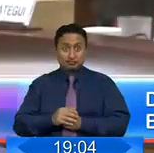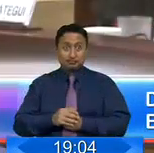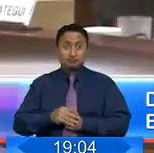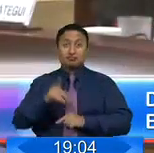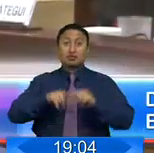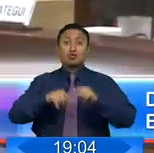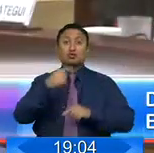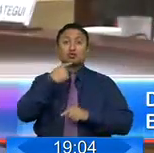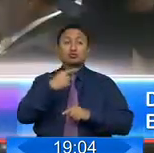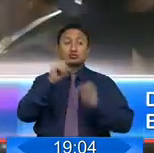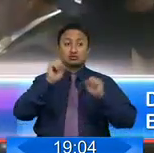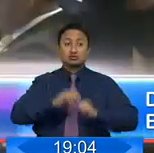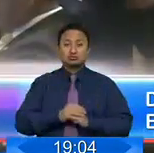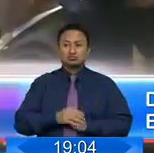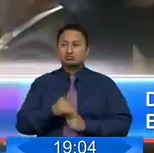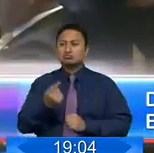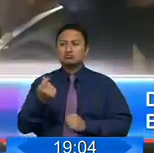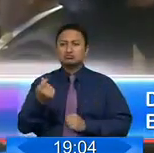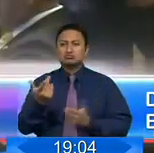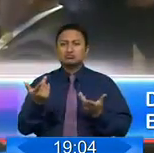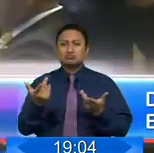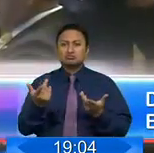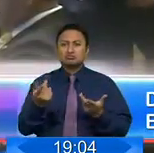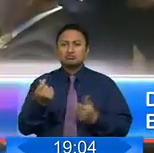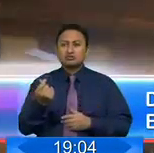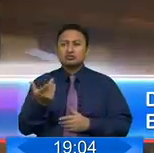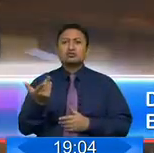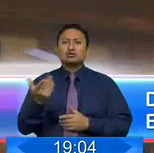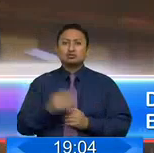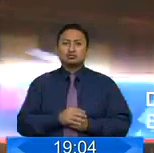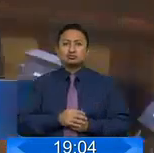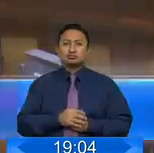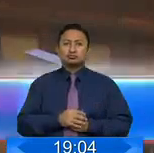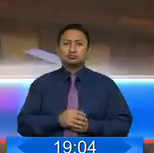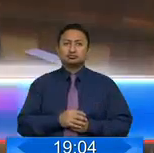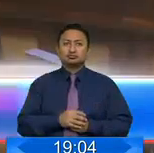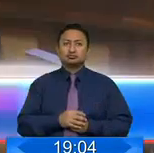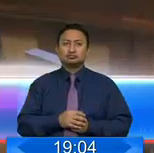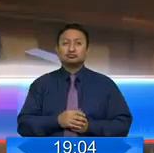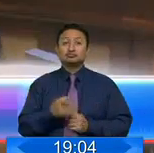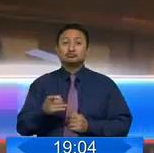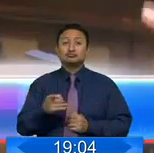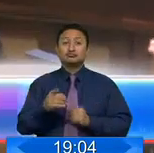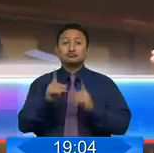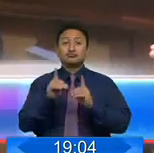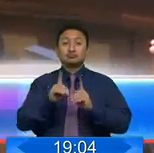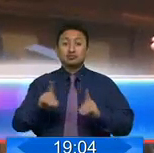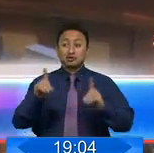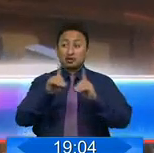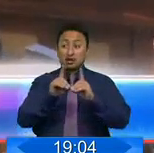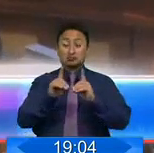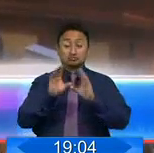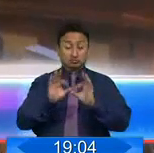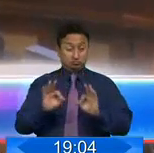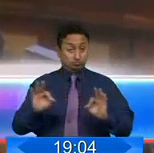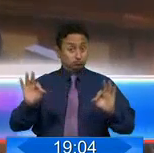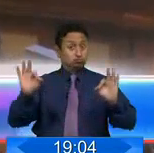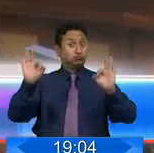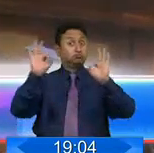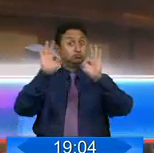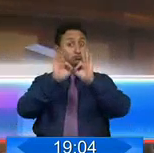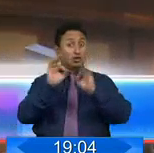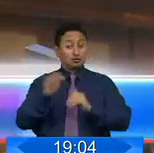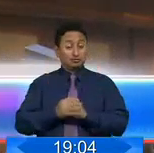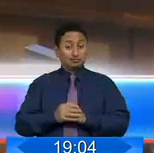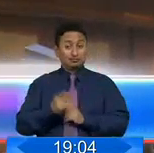pedían auditar a dónde fueron destinados estos recursos. Y esa es una cifra muy importante. Esa es una cifra